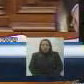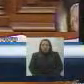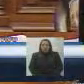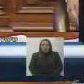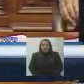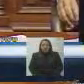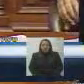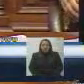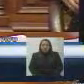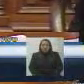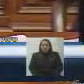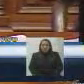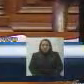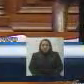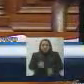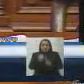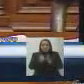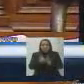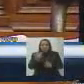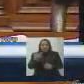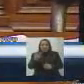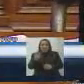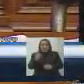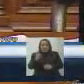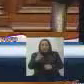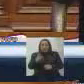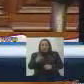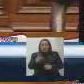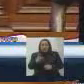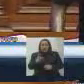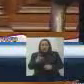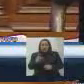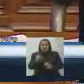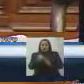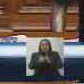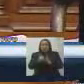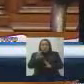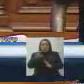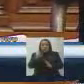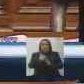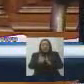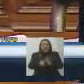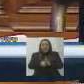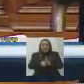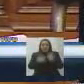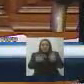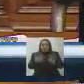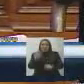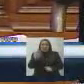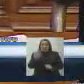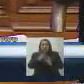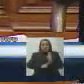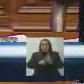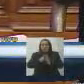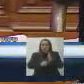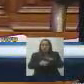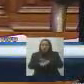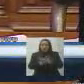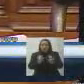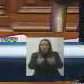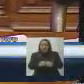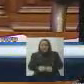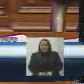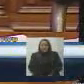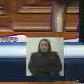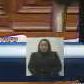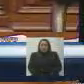Estado y el inciso 3 del el inciso C del artículo 83 del reglamento del Congreso.